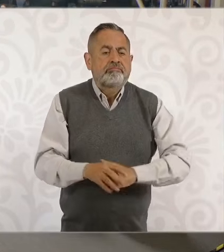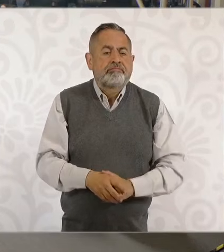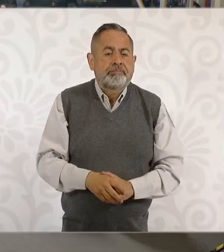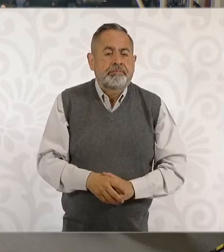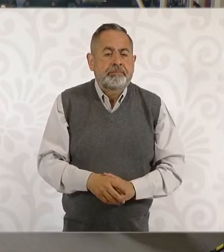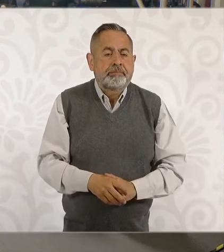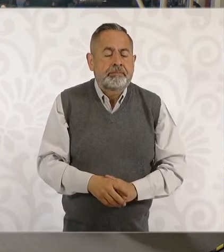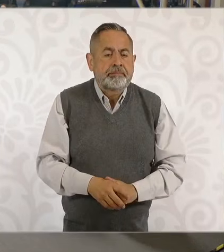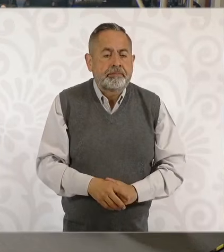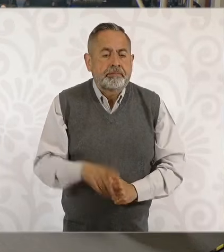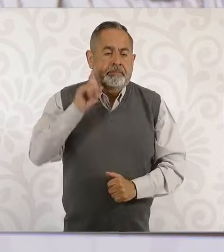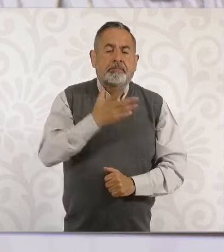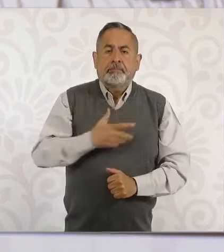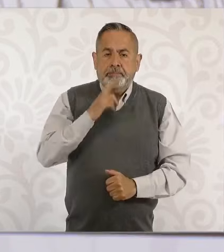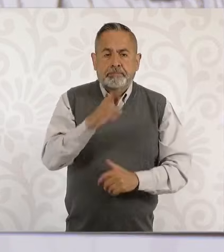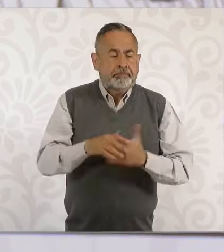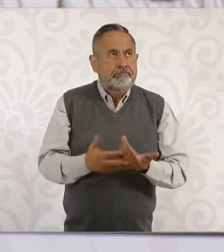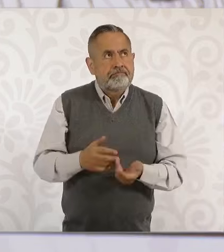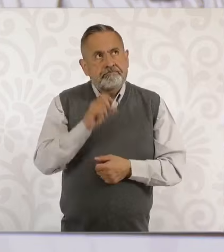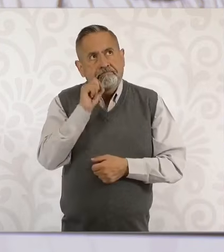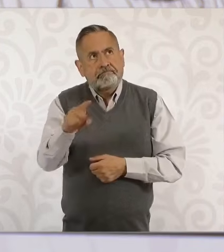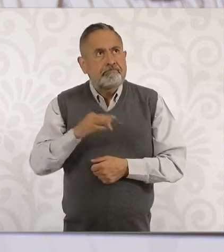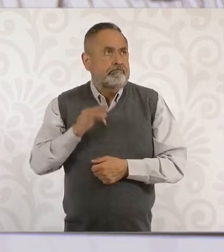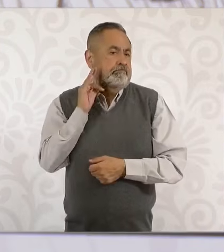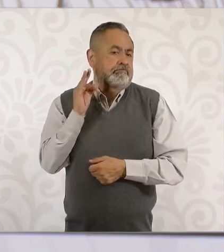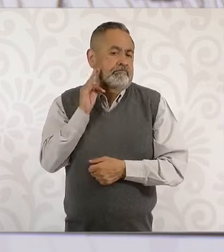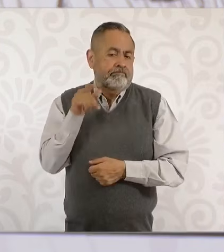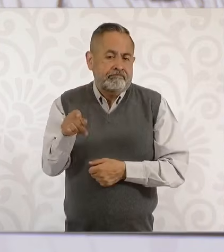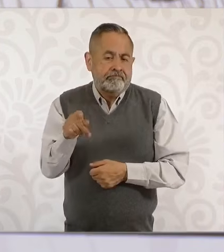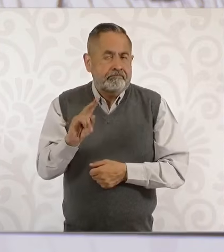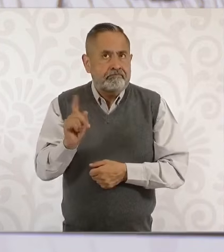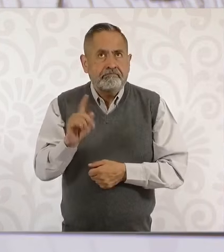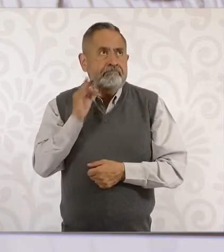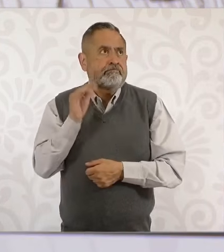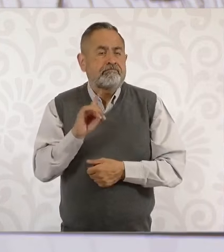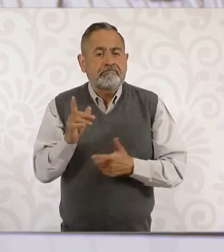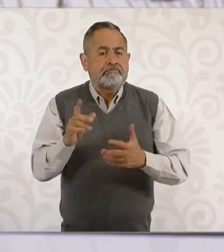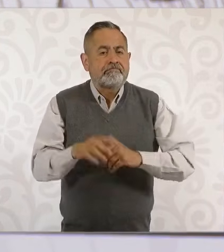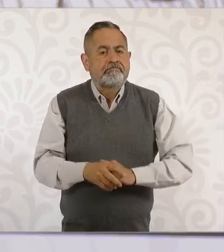Pues tiene que ser la fiscalía y si no, pues